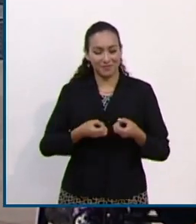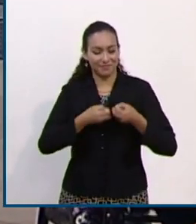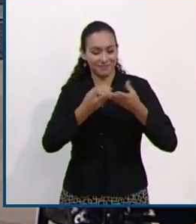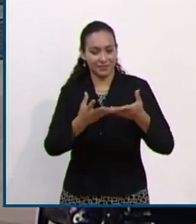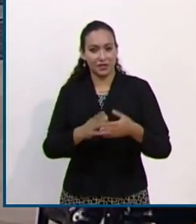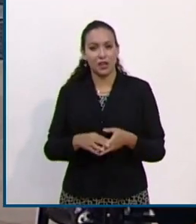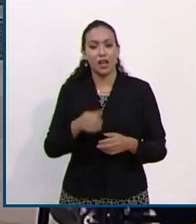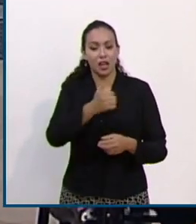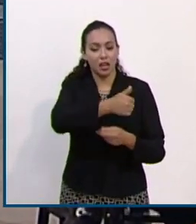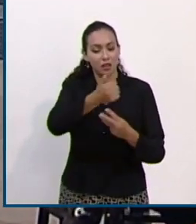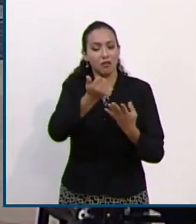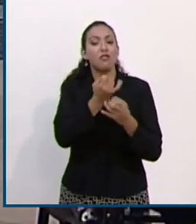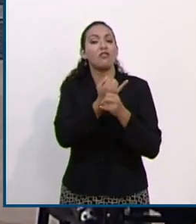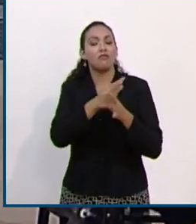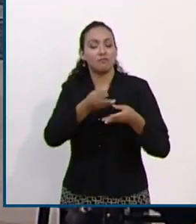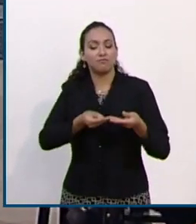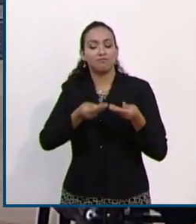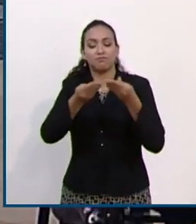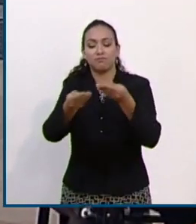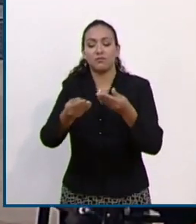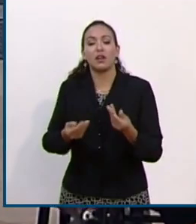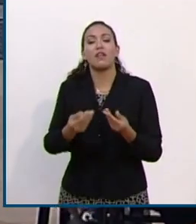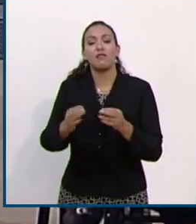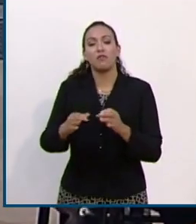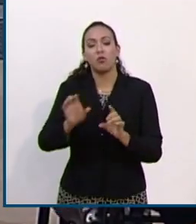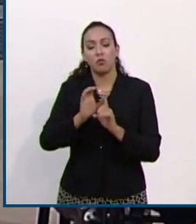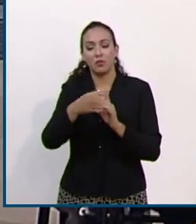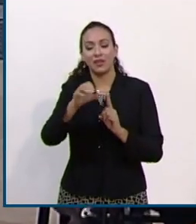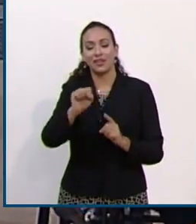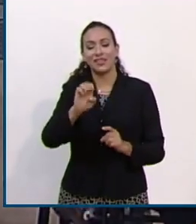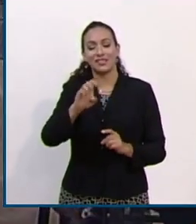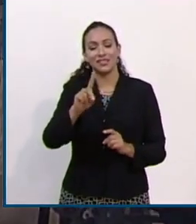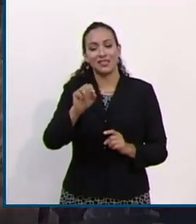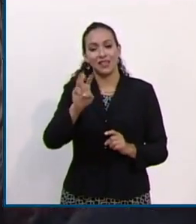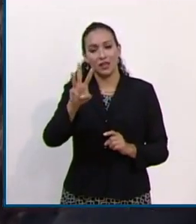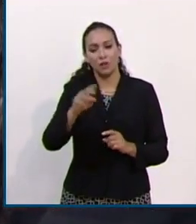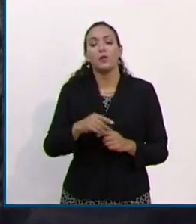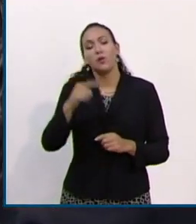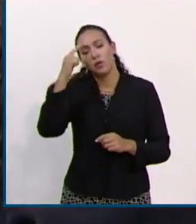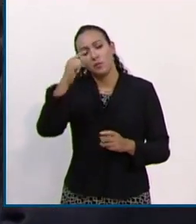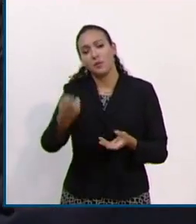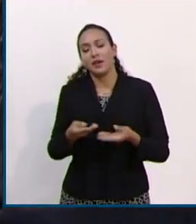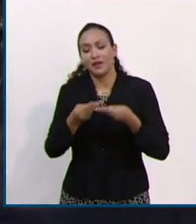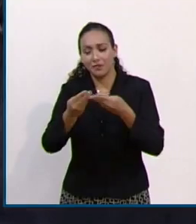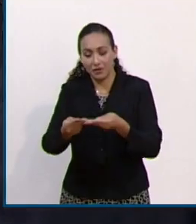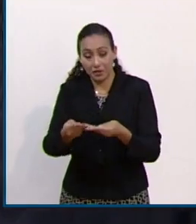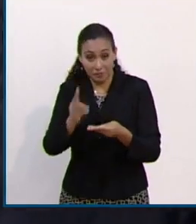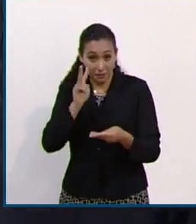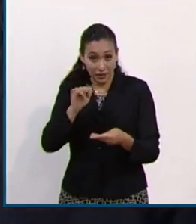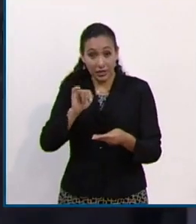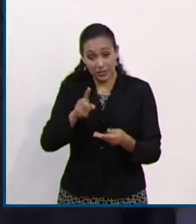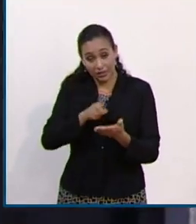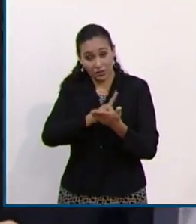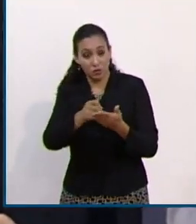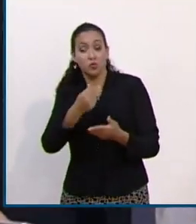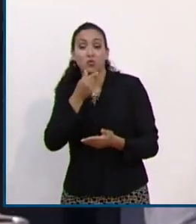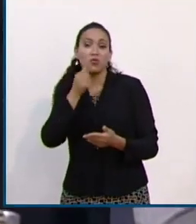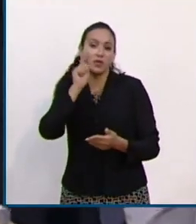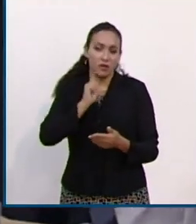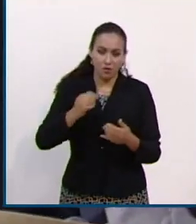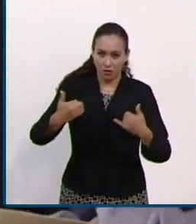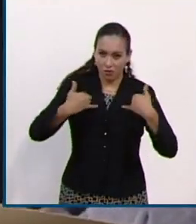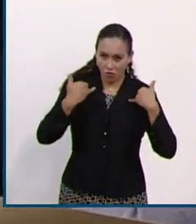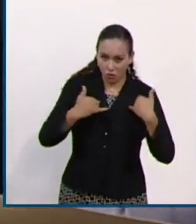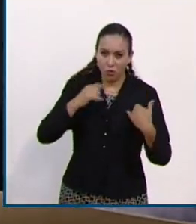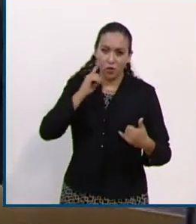informes alternativos al Comité CEDAW, con avances, retrocesos y pendientes para garantizar derechos de niñas, adolescentes y